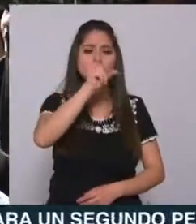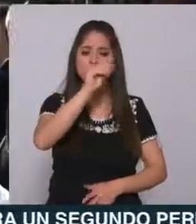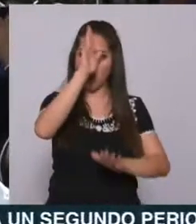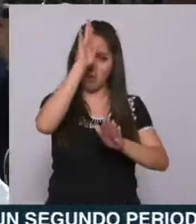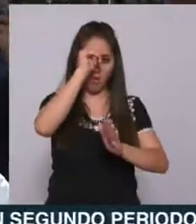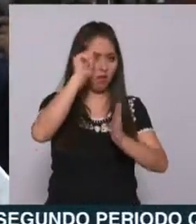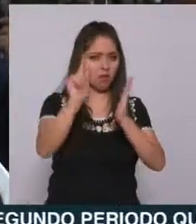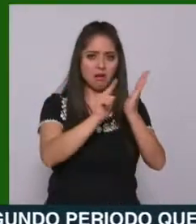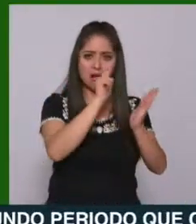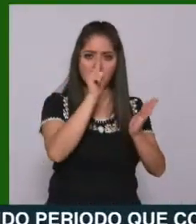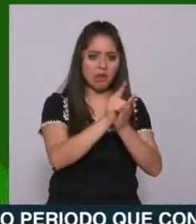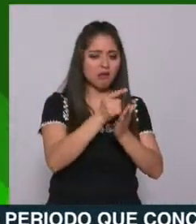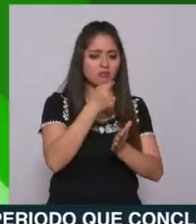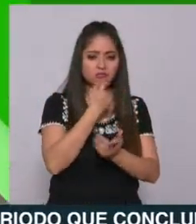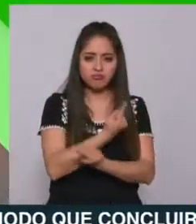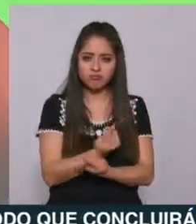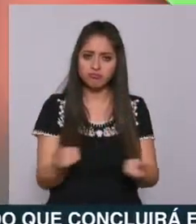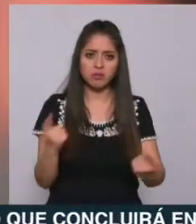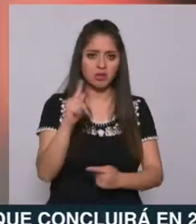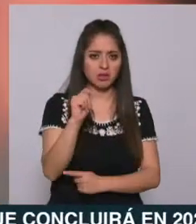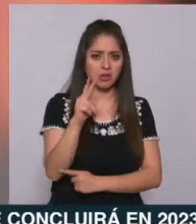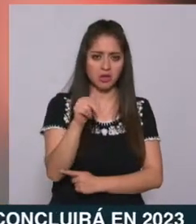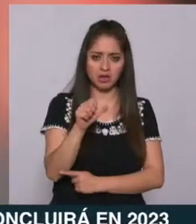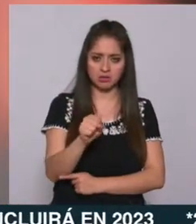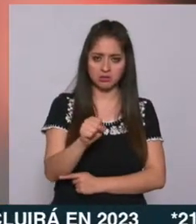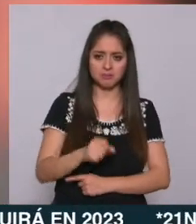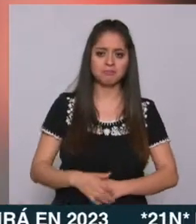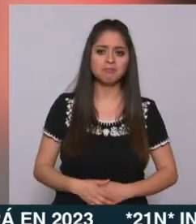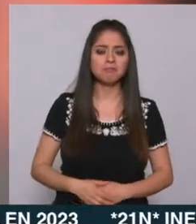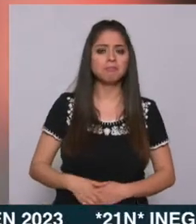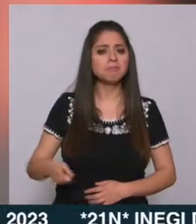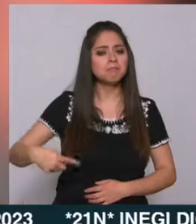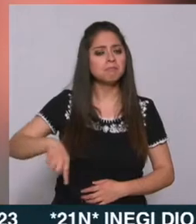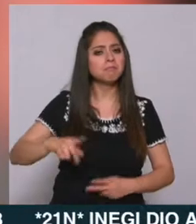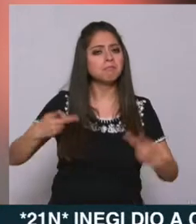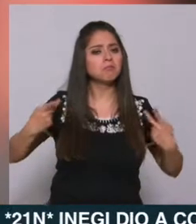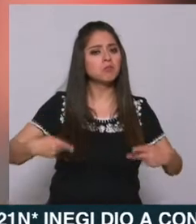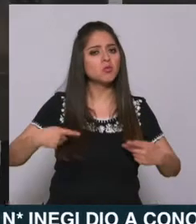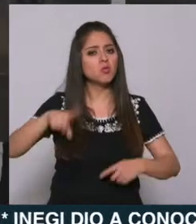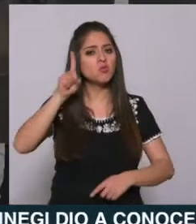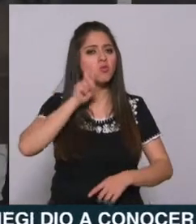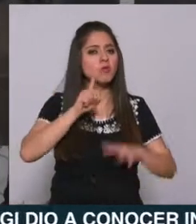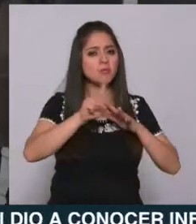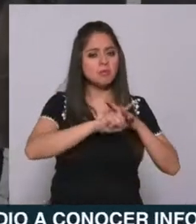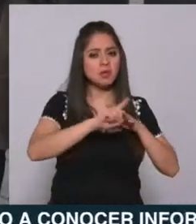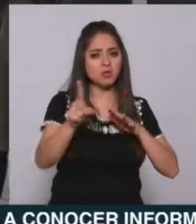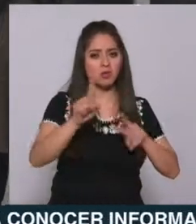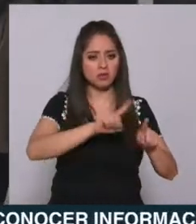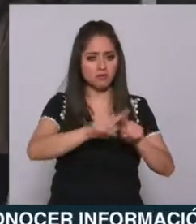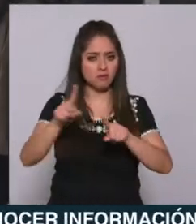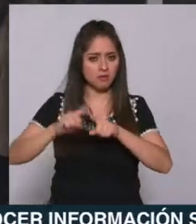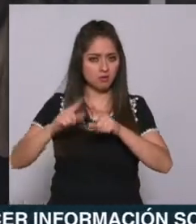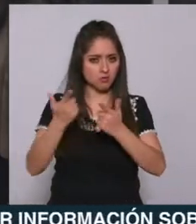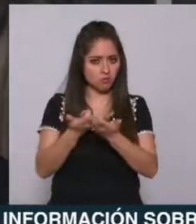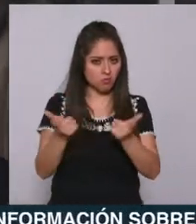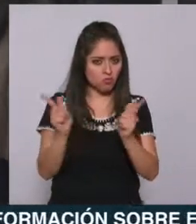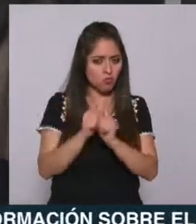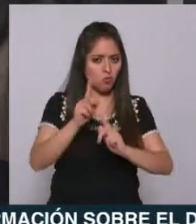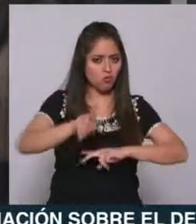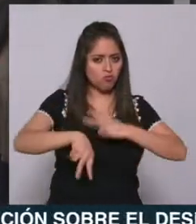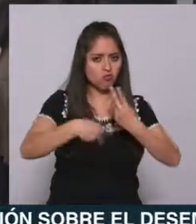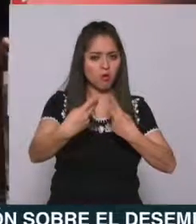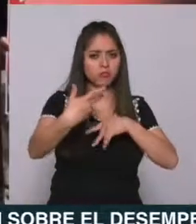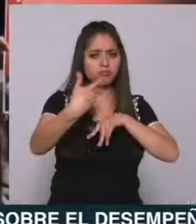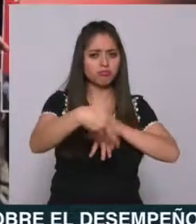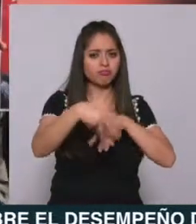de Infancias Trans. Miembros del Instituto para las Mujeres en la Migración y de distintos colectivos se manifestaron frente a